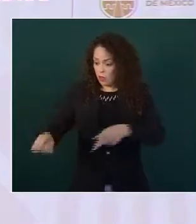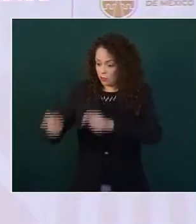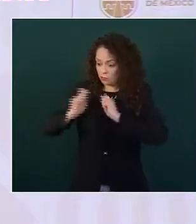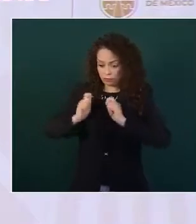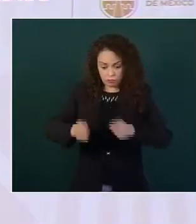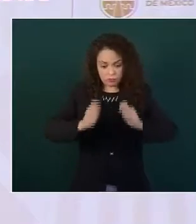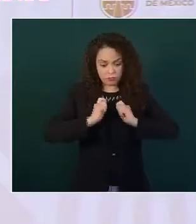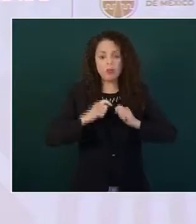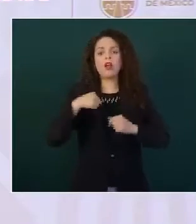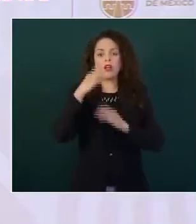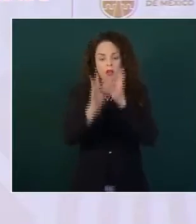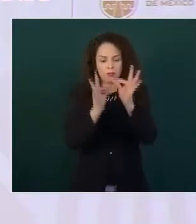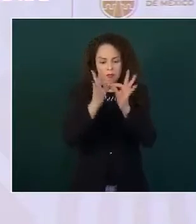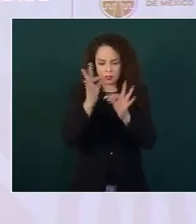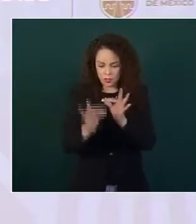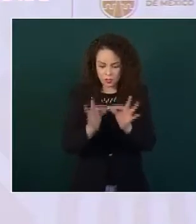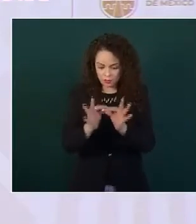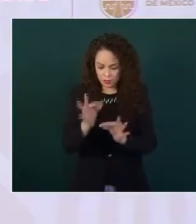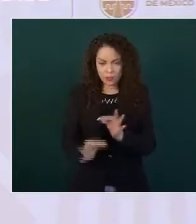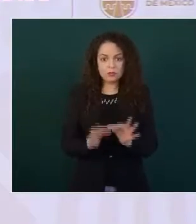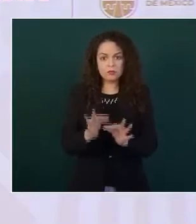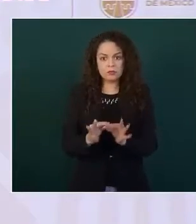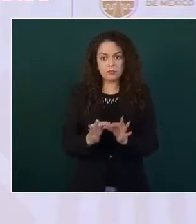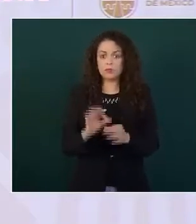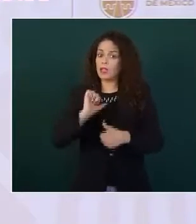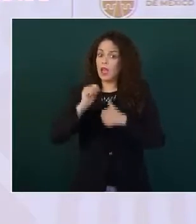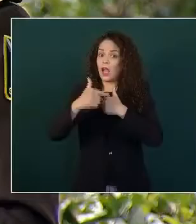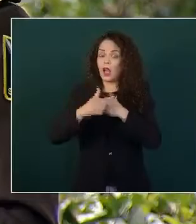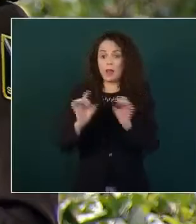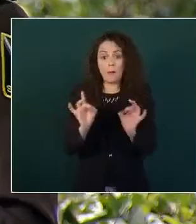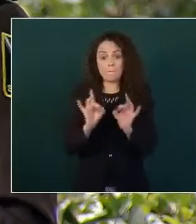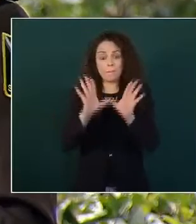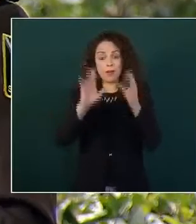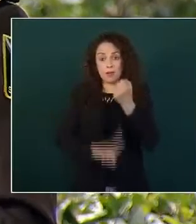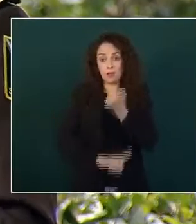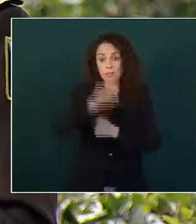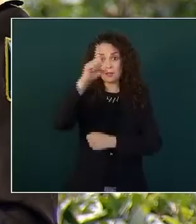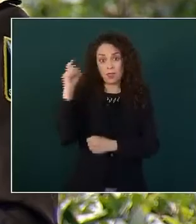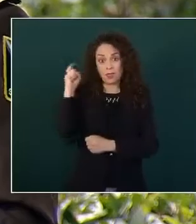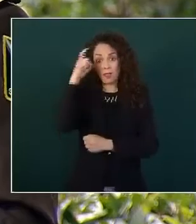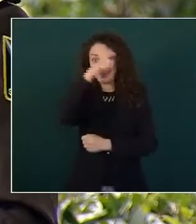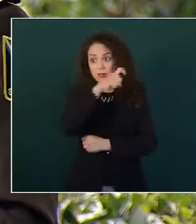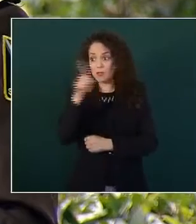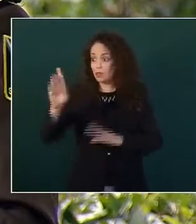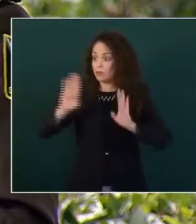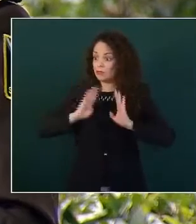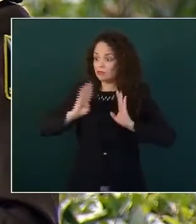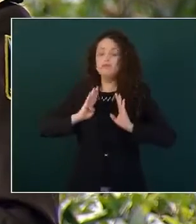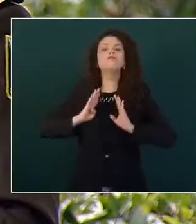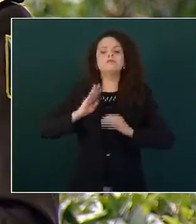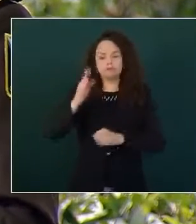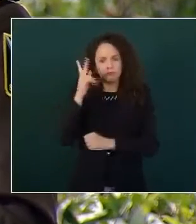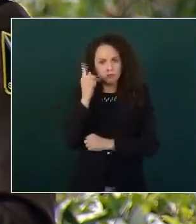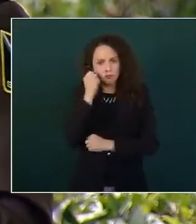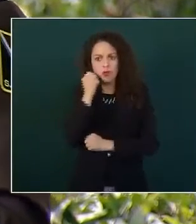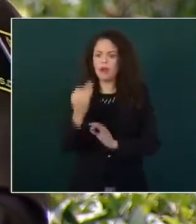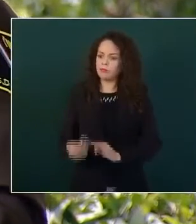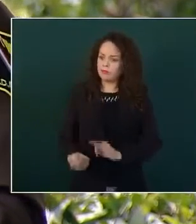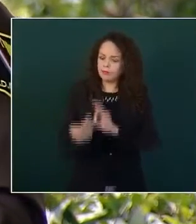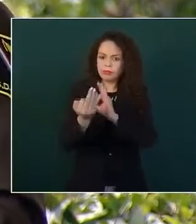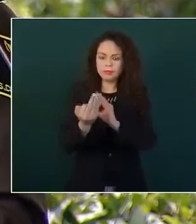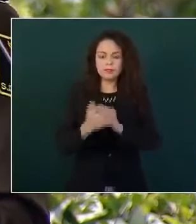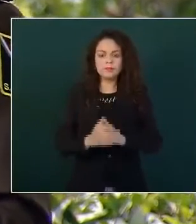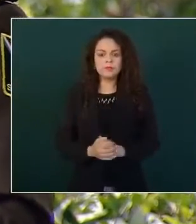asignadas, a la resolución de situaciones complejas que enfrenta el personal militar, en el desarrollo de